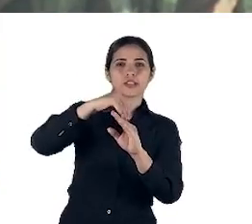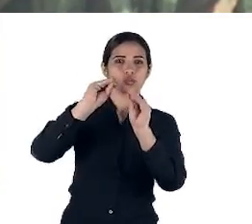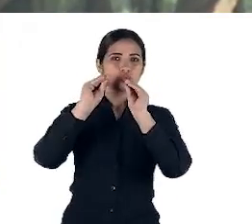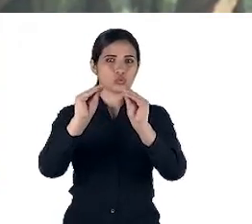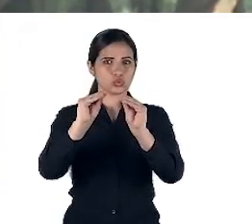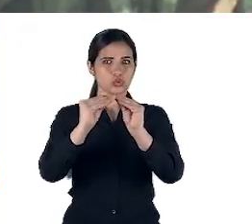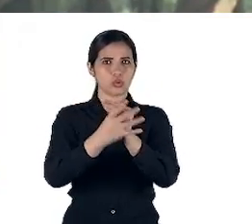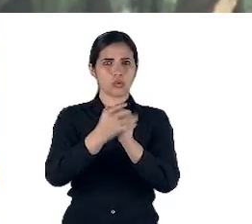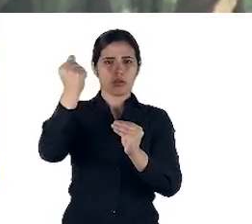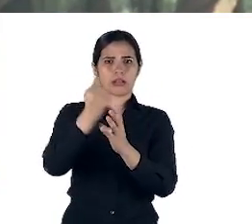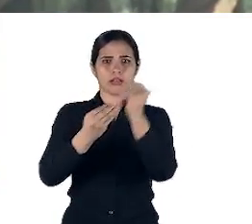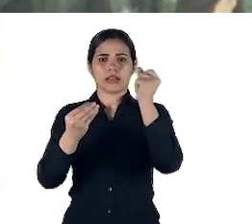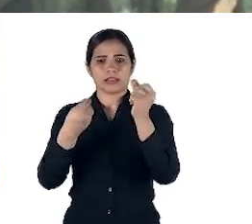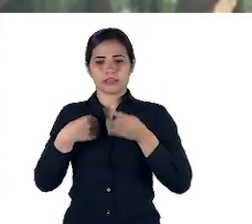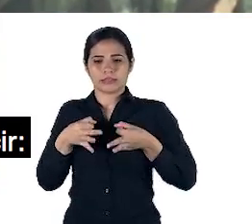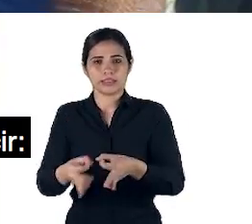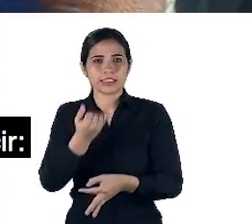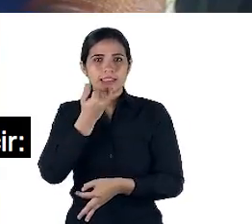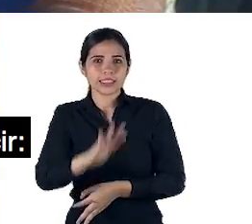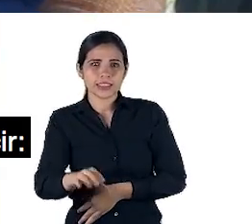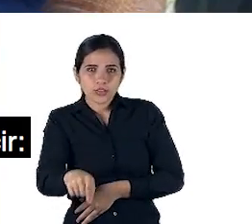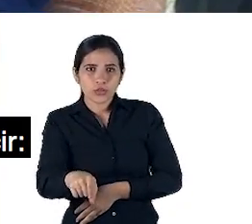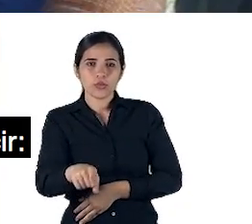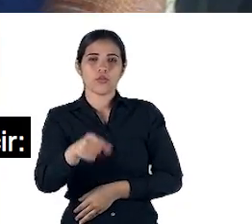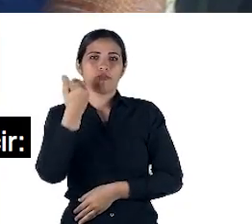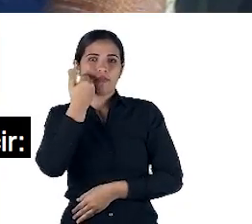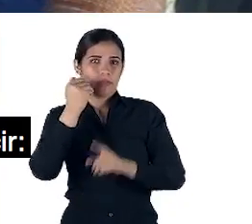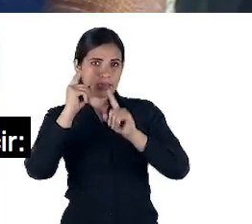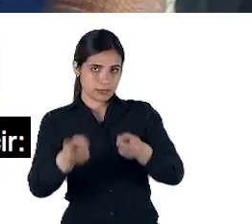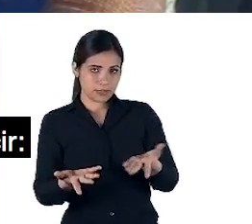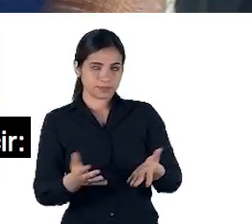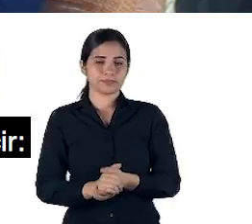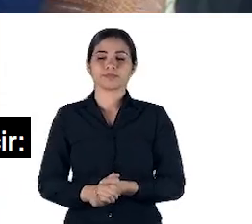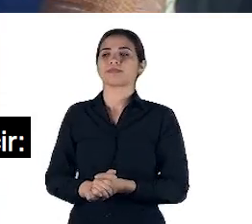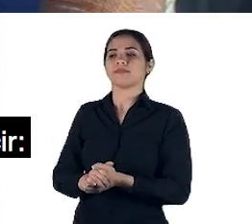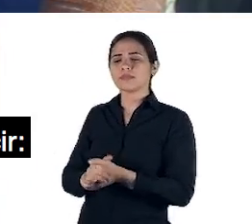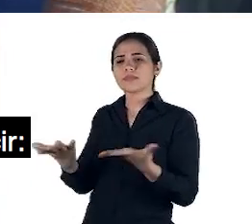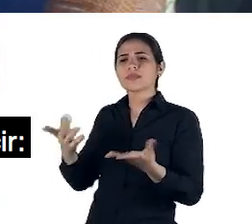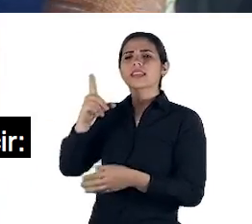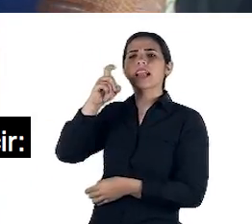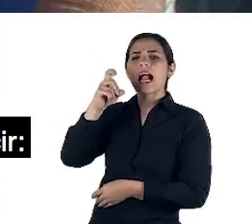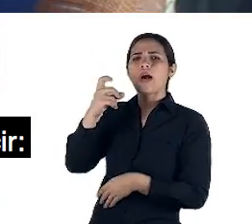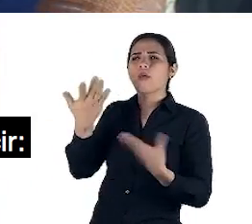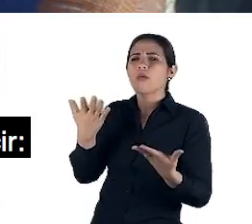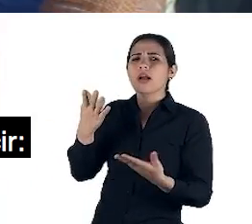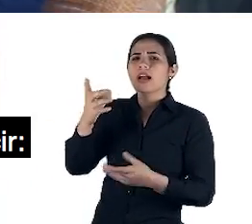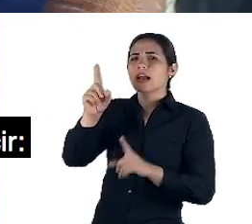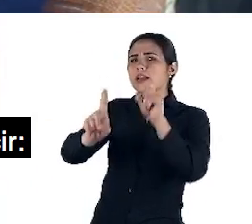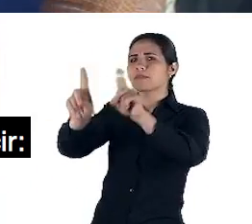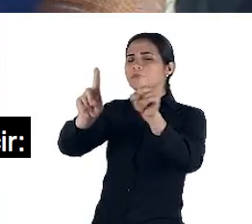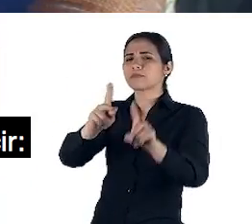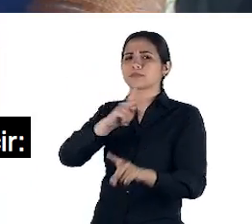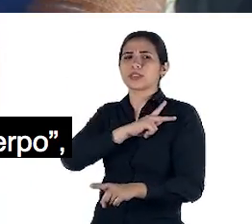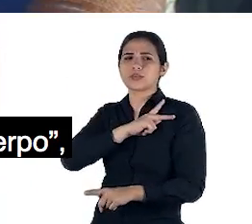de tocar un niño en el hospital. Con el tema del agua, mucha gente tiene la cultura de